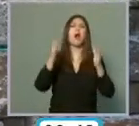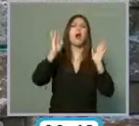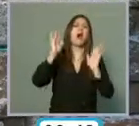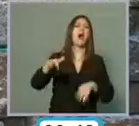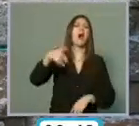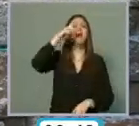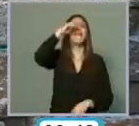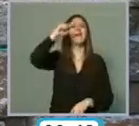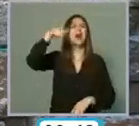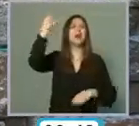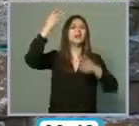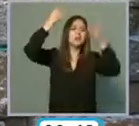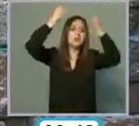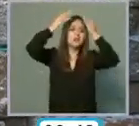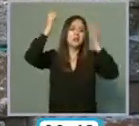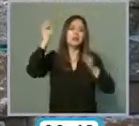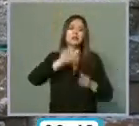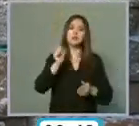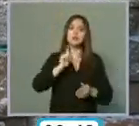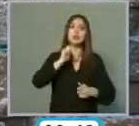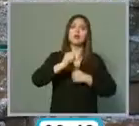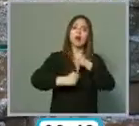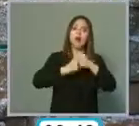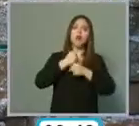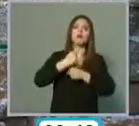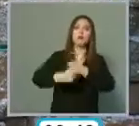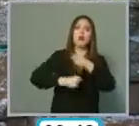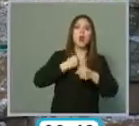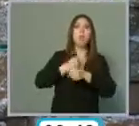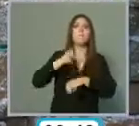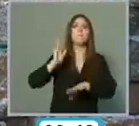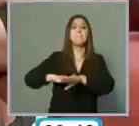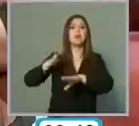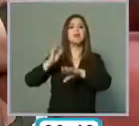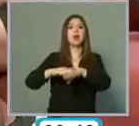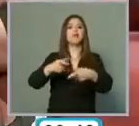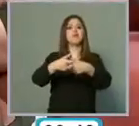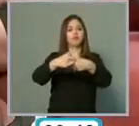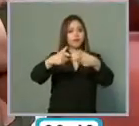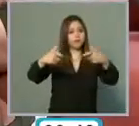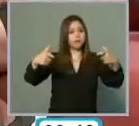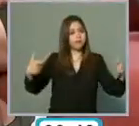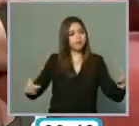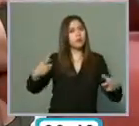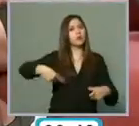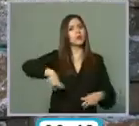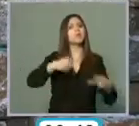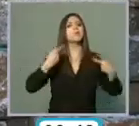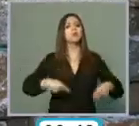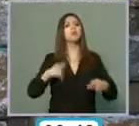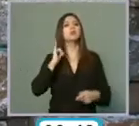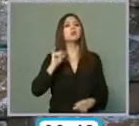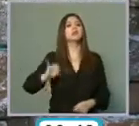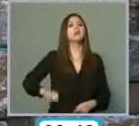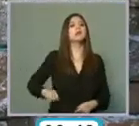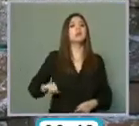bueno que conforme ha pasado el tiempo se ha ido incrementando, se ha ido ya también tomando mucho más en serio, y de verdad es